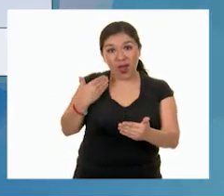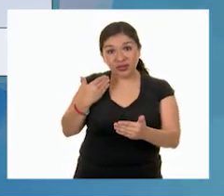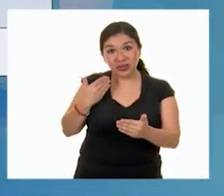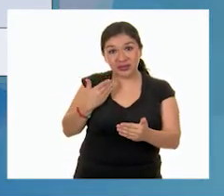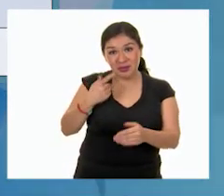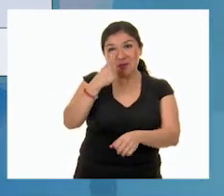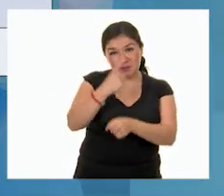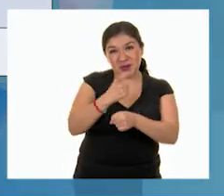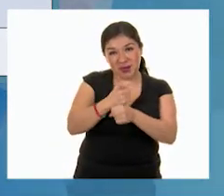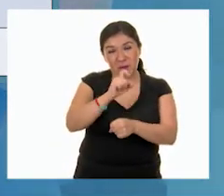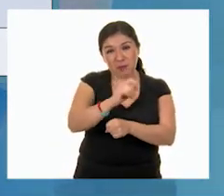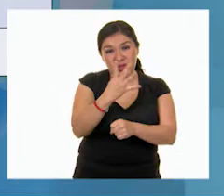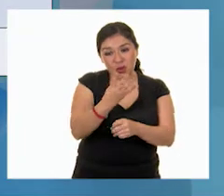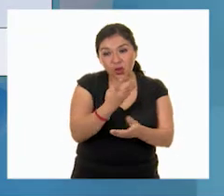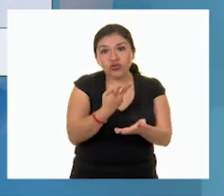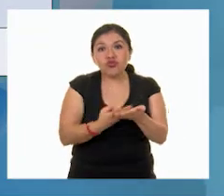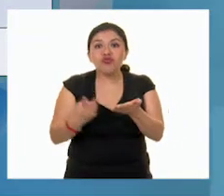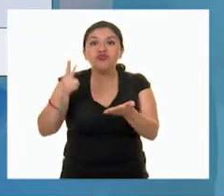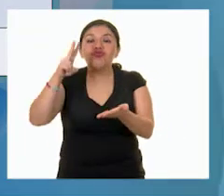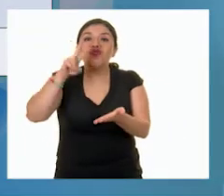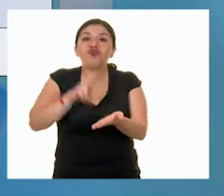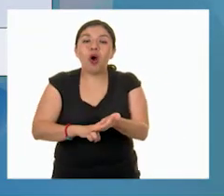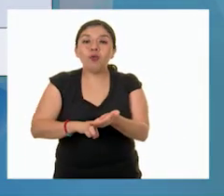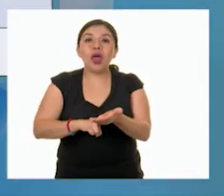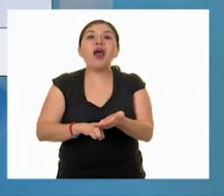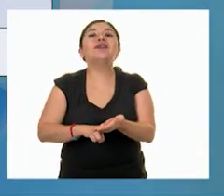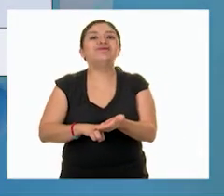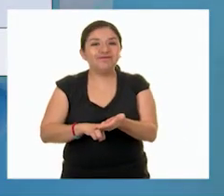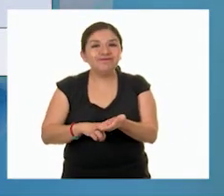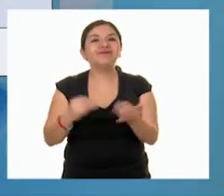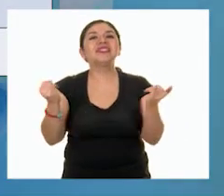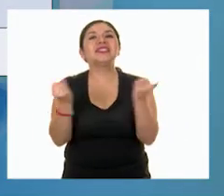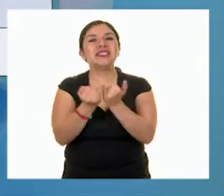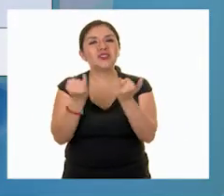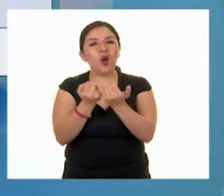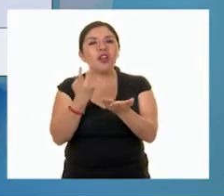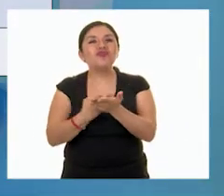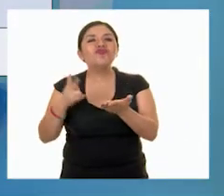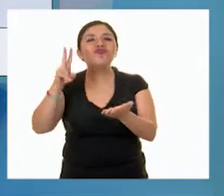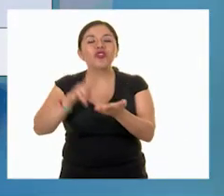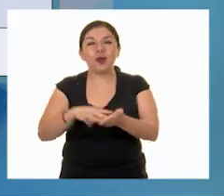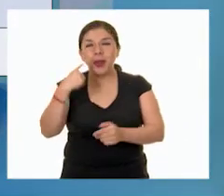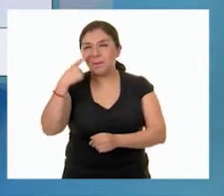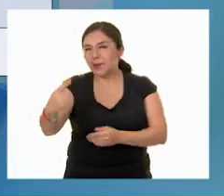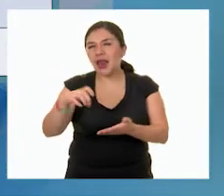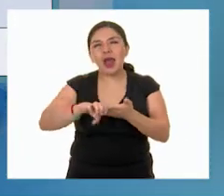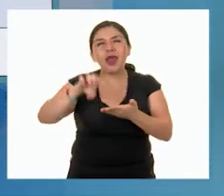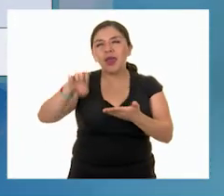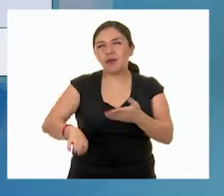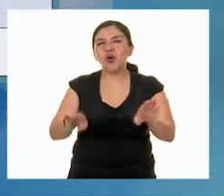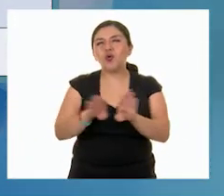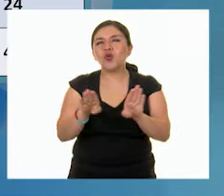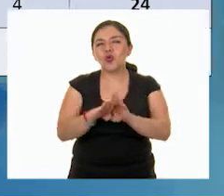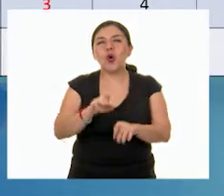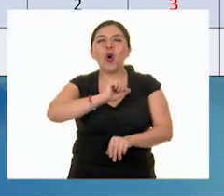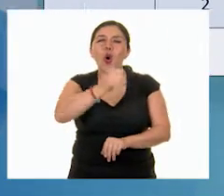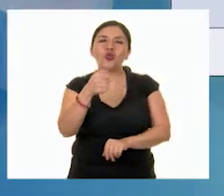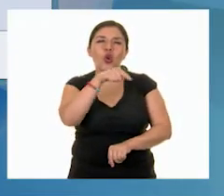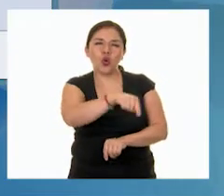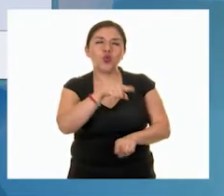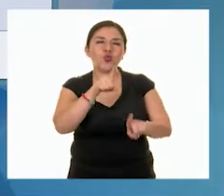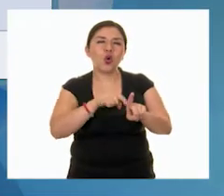al principio aumentó al doble también su volumen, veamos un ejemplo con el prisma